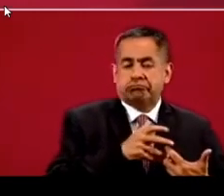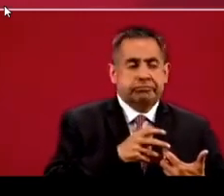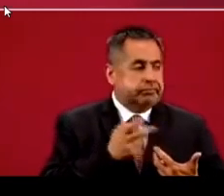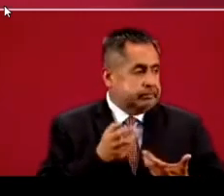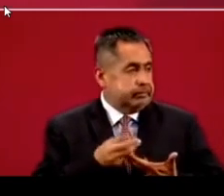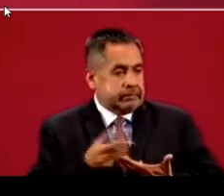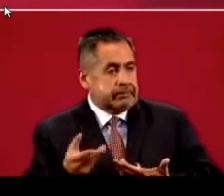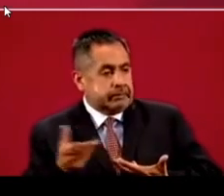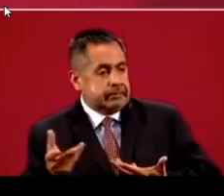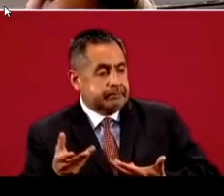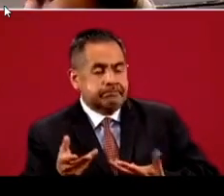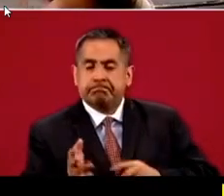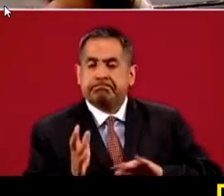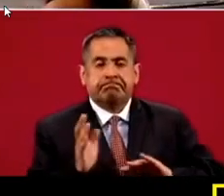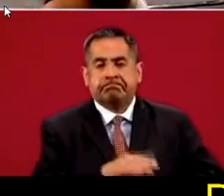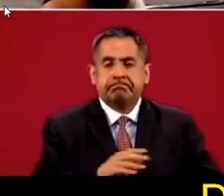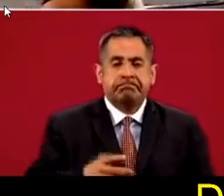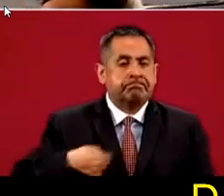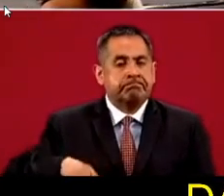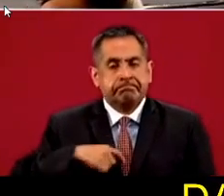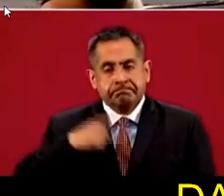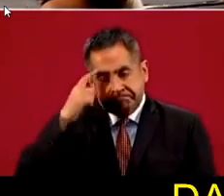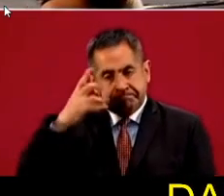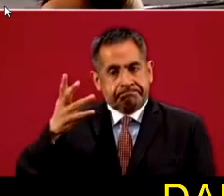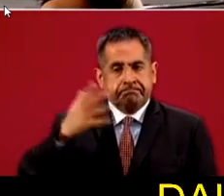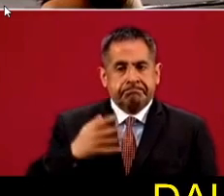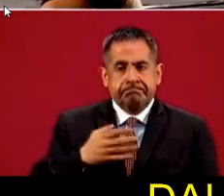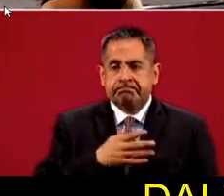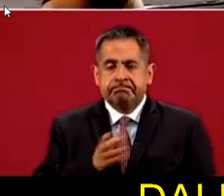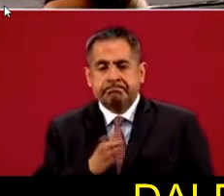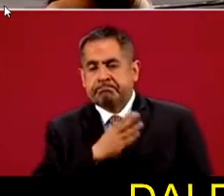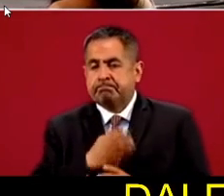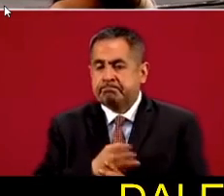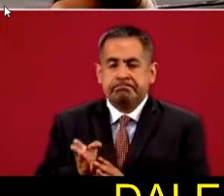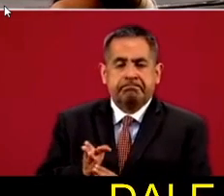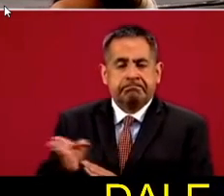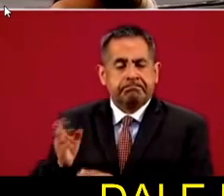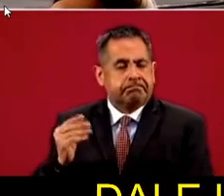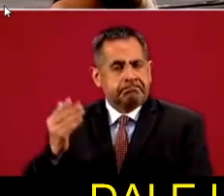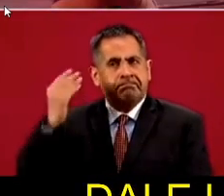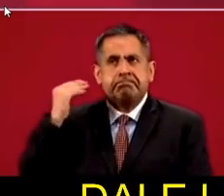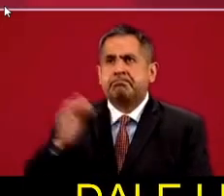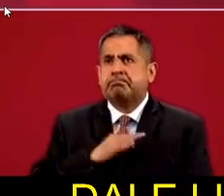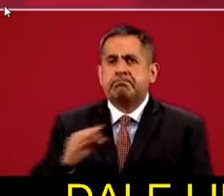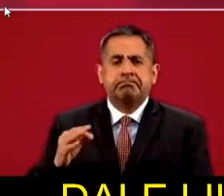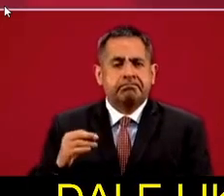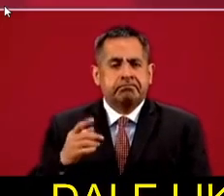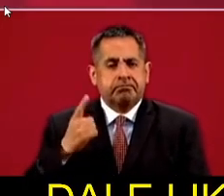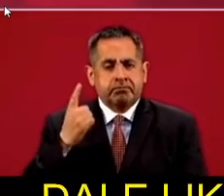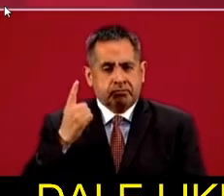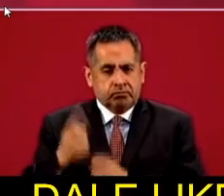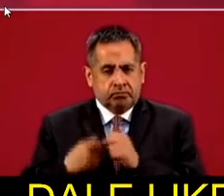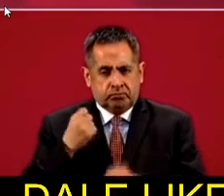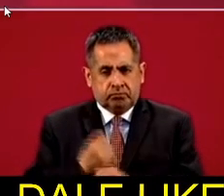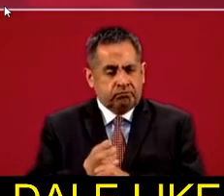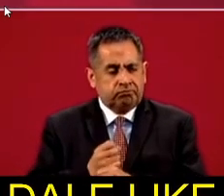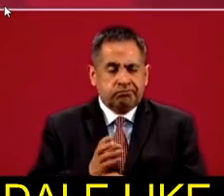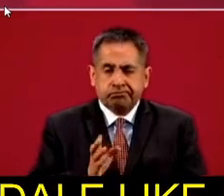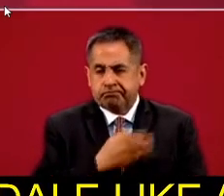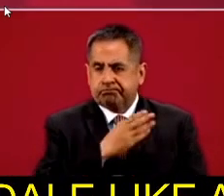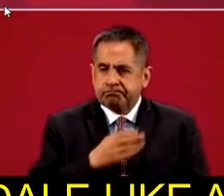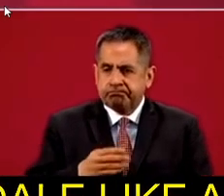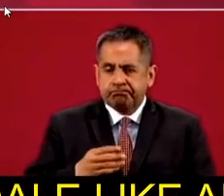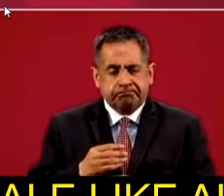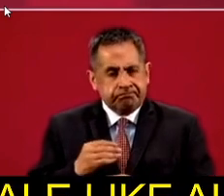El camino que se tomó fue, y no es reciente, tiene más de un año de que estamos